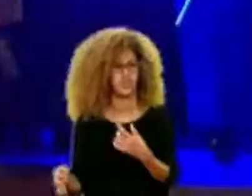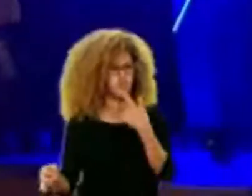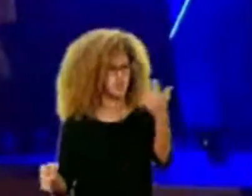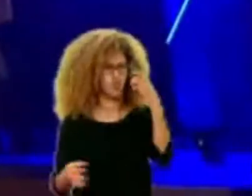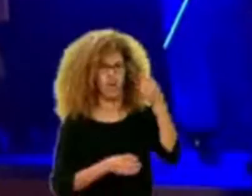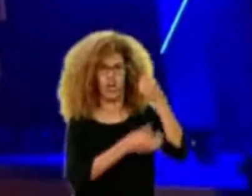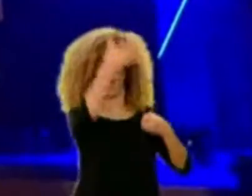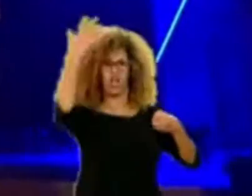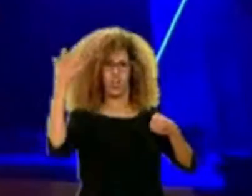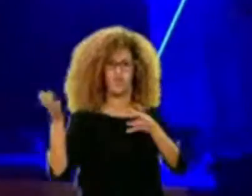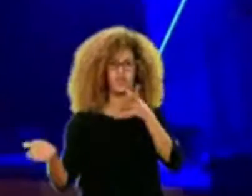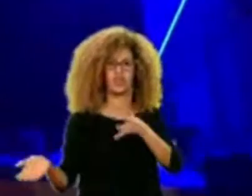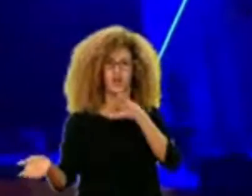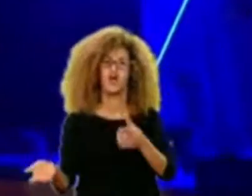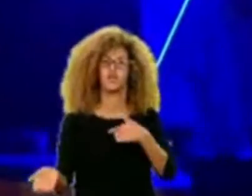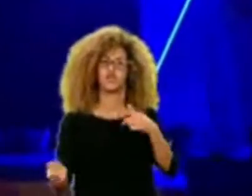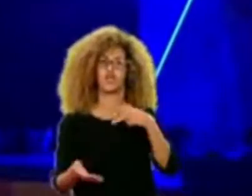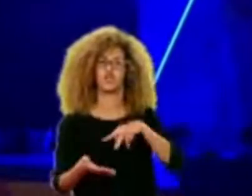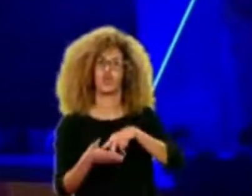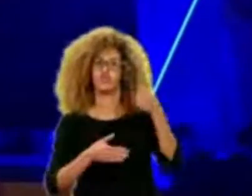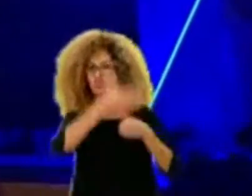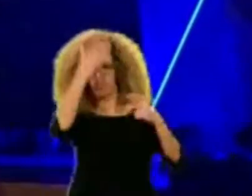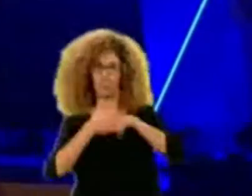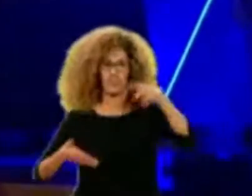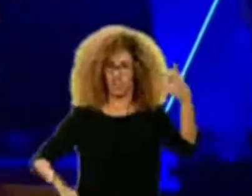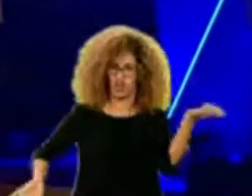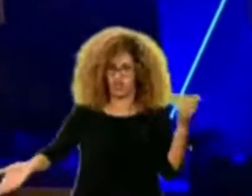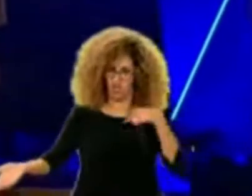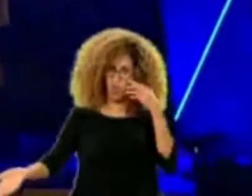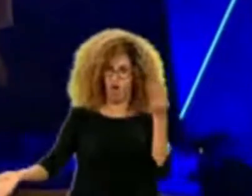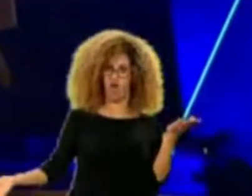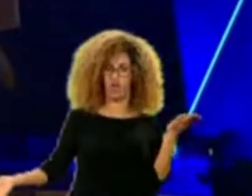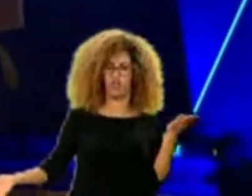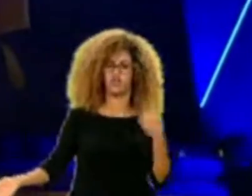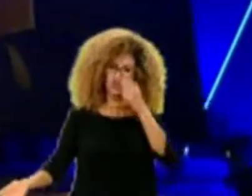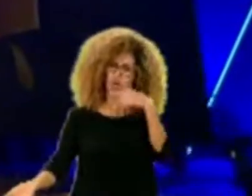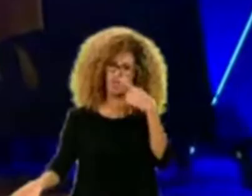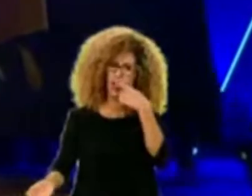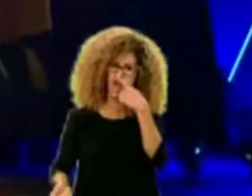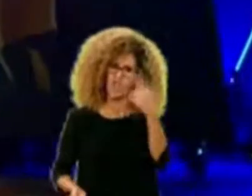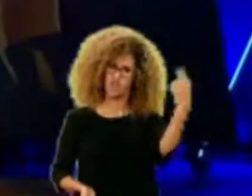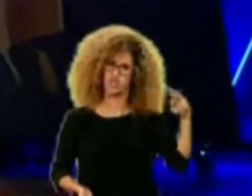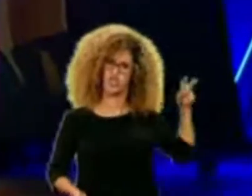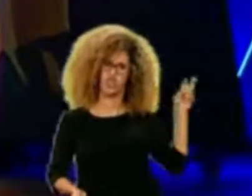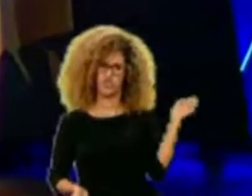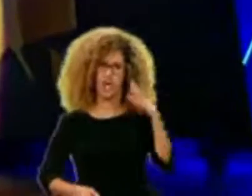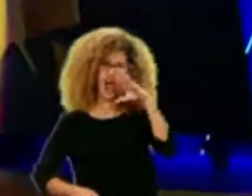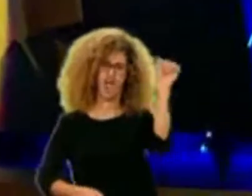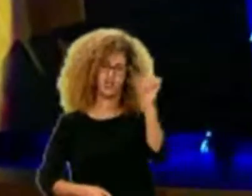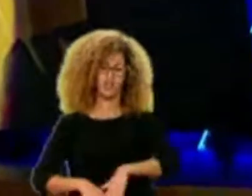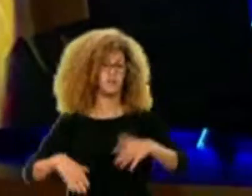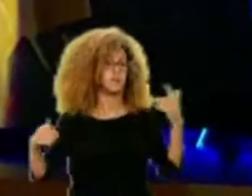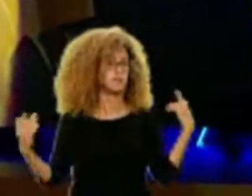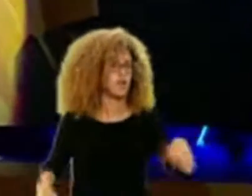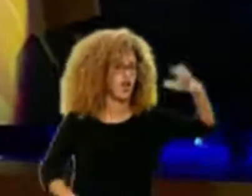abierto? El caste Mary Poppy, no me jodas. Tú sabes que el año pasado, cuando vine a ver las murcas, me cayó una rocía de agua que llegué a mi casa